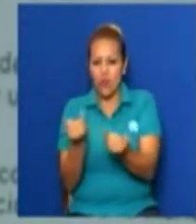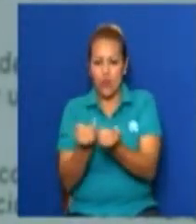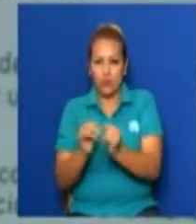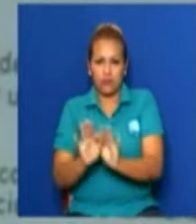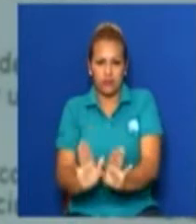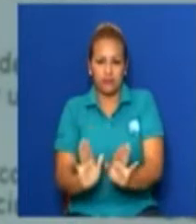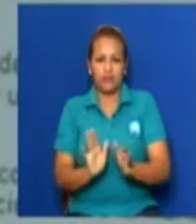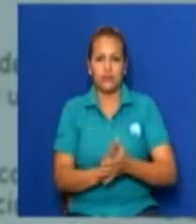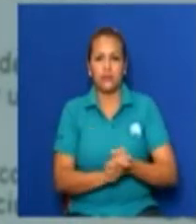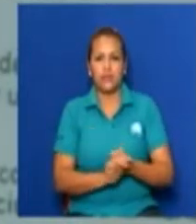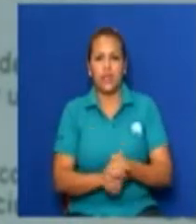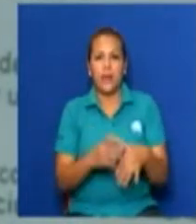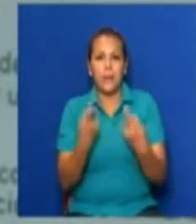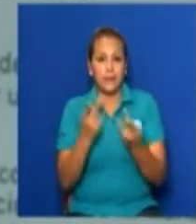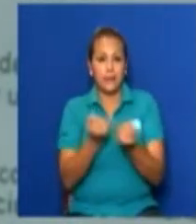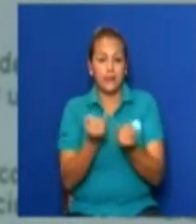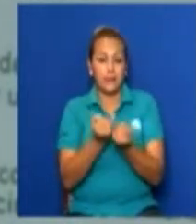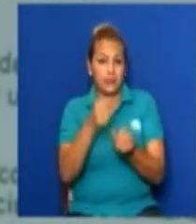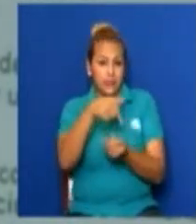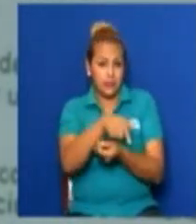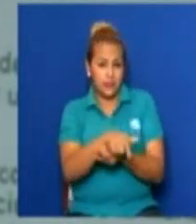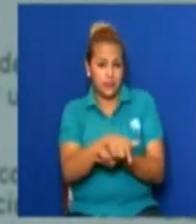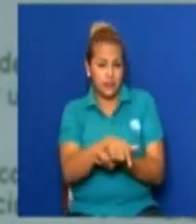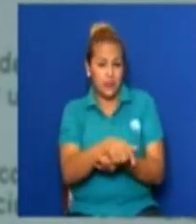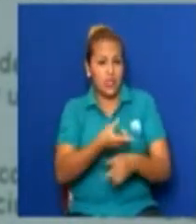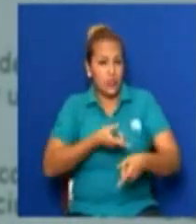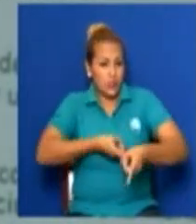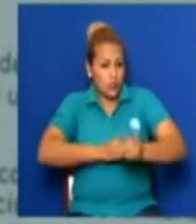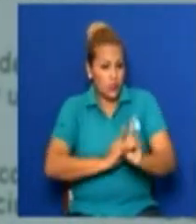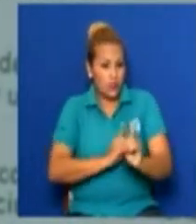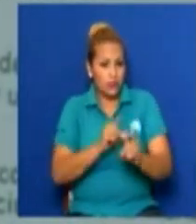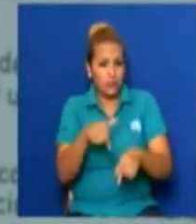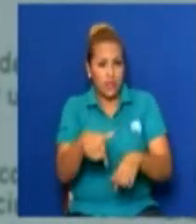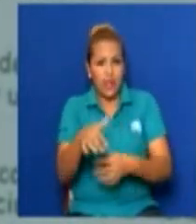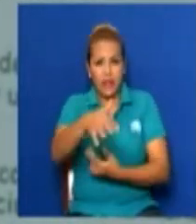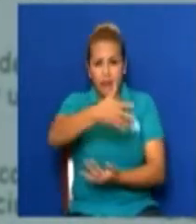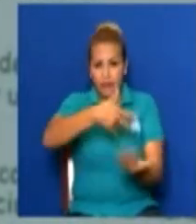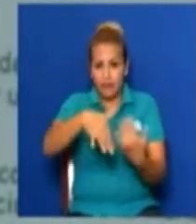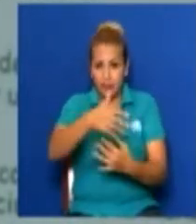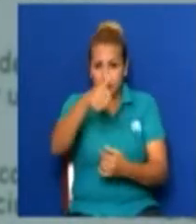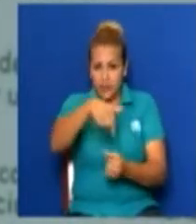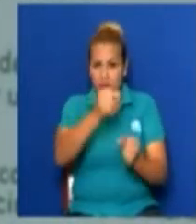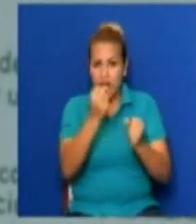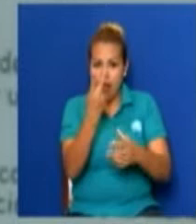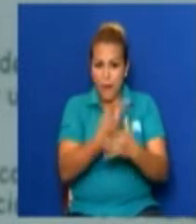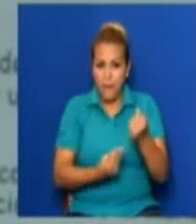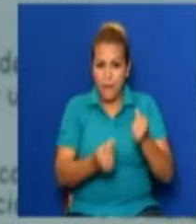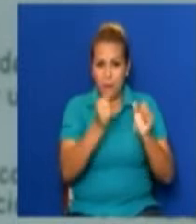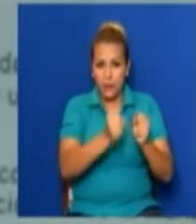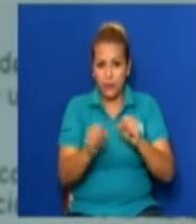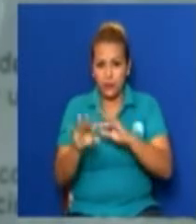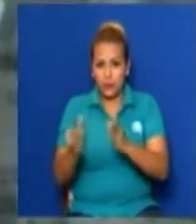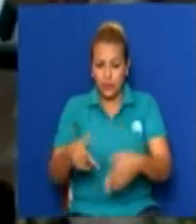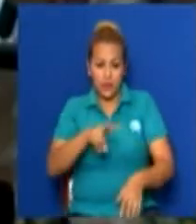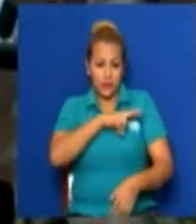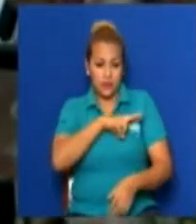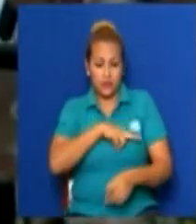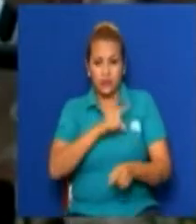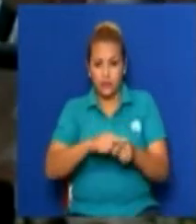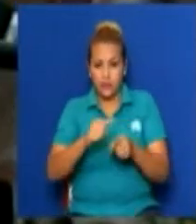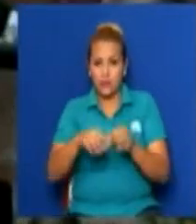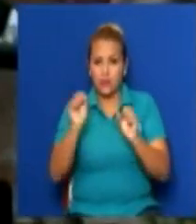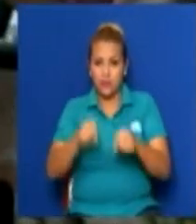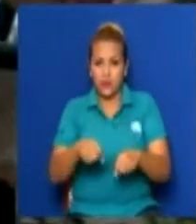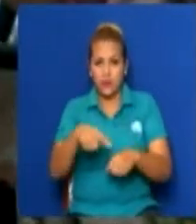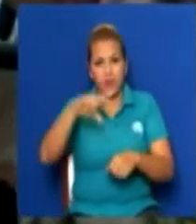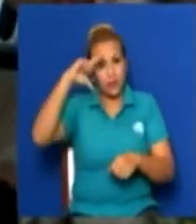garantizar la aplicación del principio de igualdad de remuneración entre mujeres y hombres por un trabajo de igual valor. Y los estados